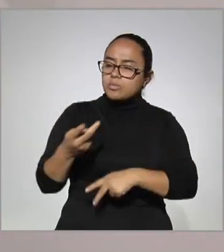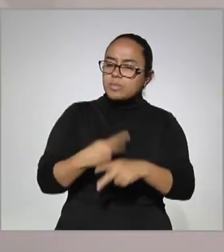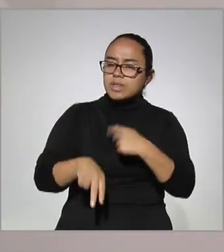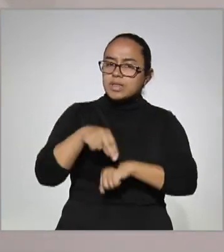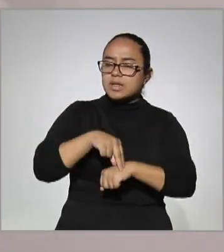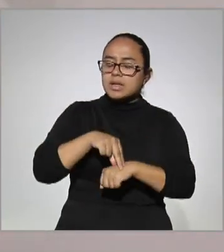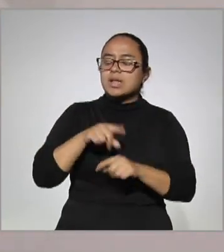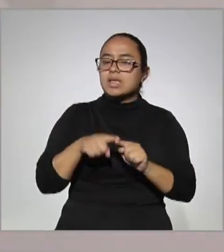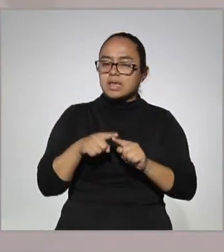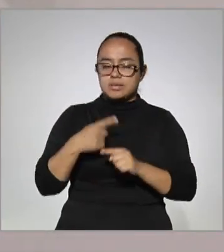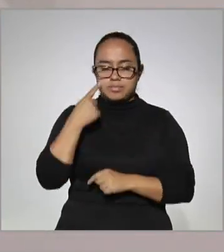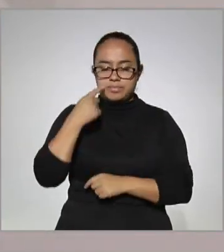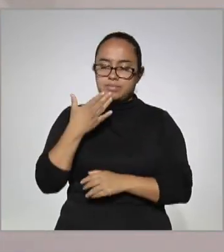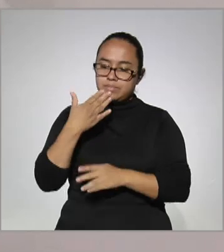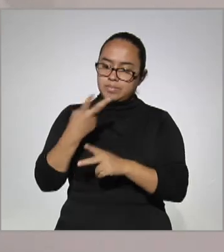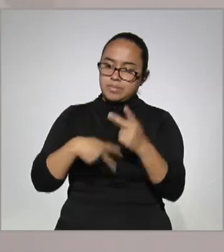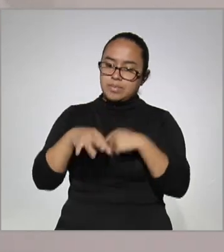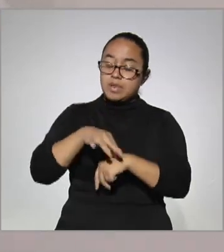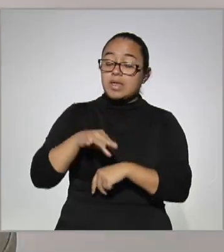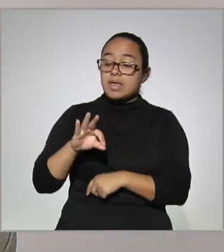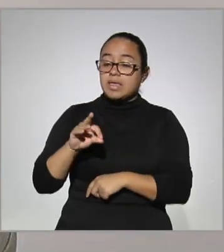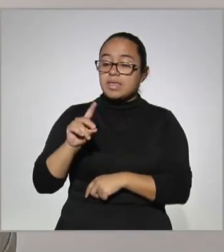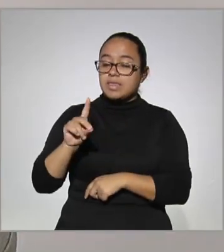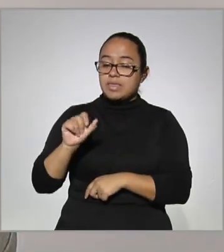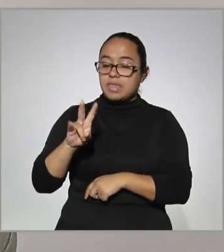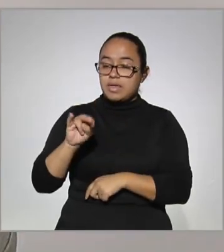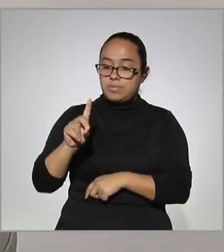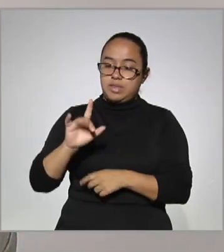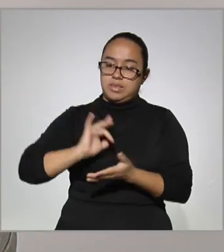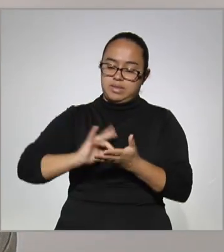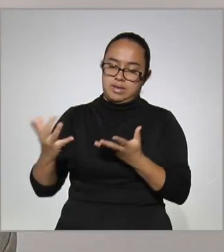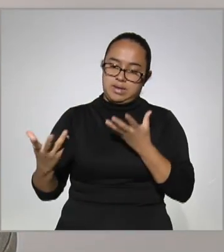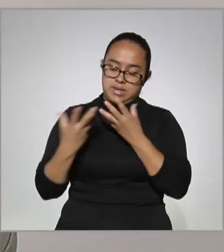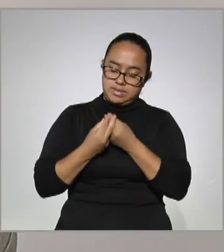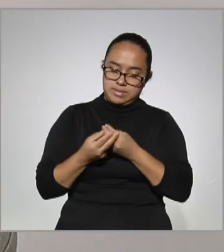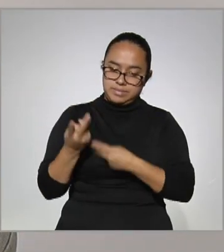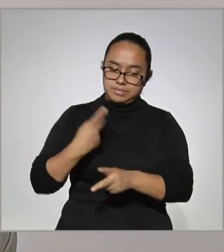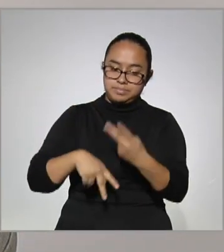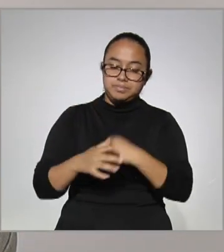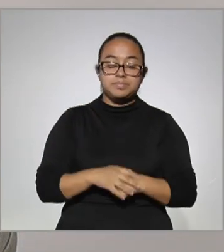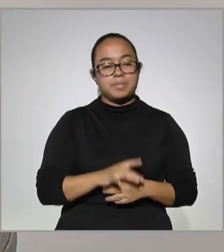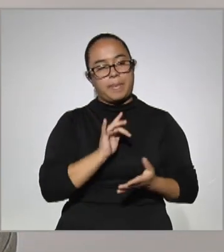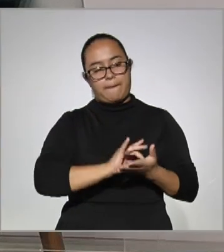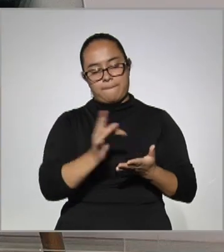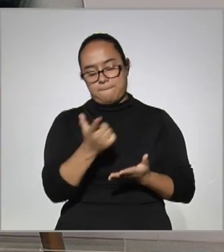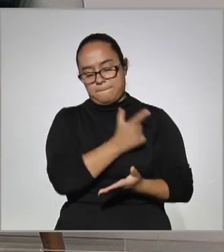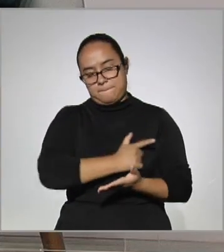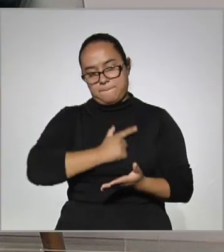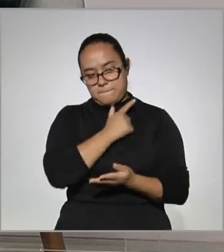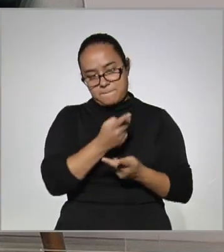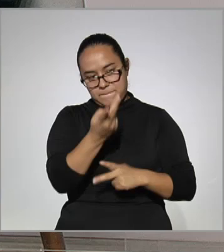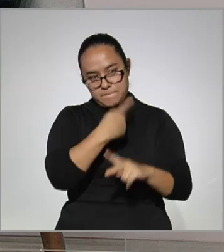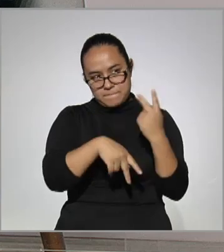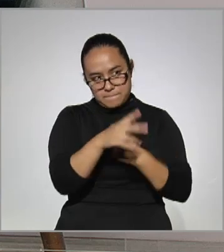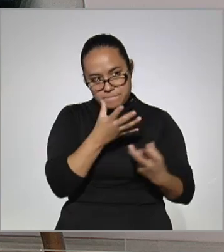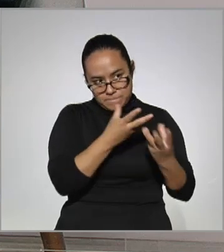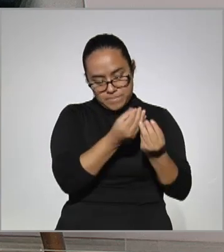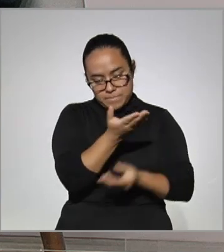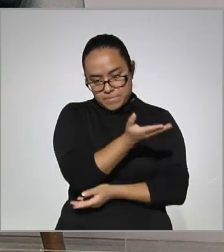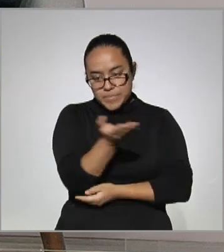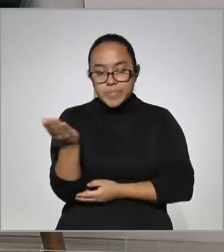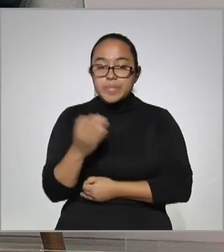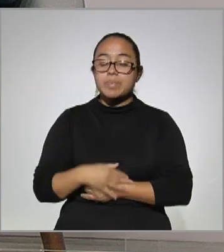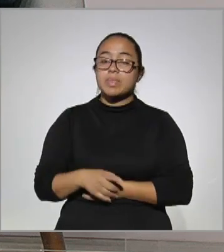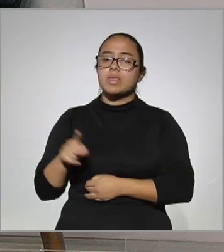hoy. En primer lugar, bienvenido, doctor David Isla Ortiz. Gracias por estar con nosotros. Muchas gracias, un honor estar aquí con ustedes. Gracias.